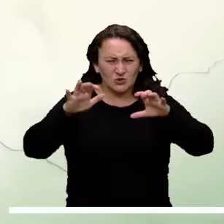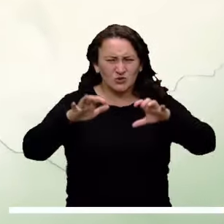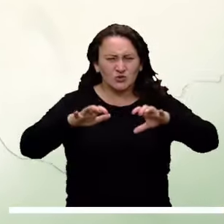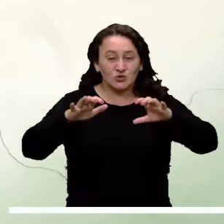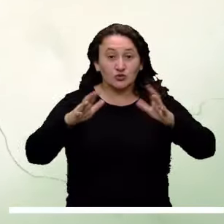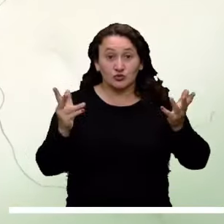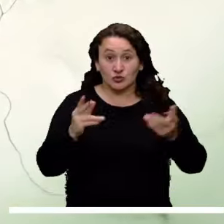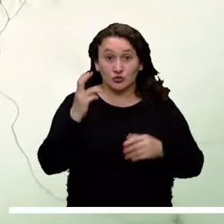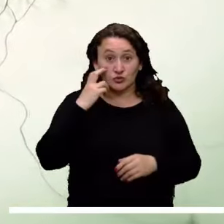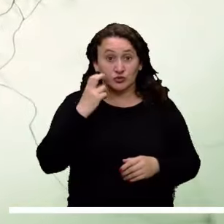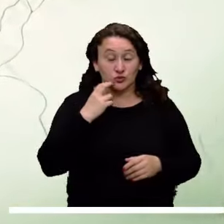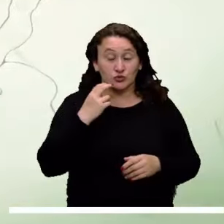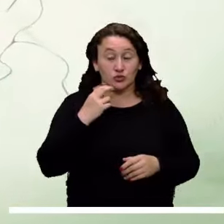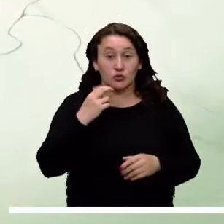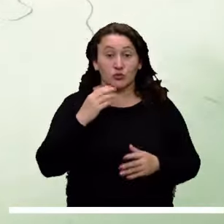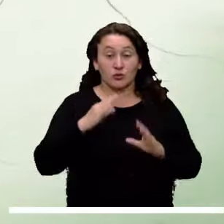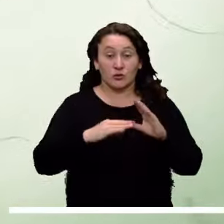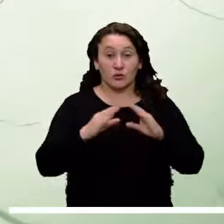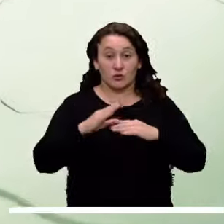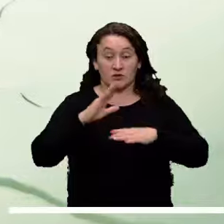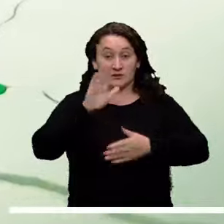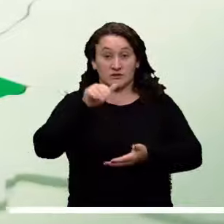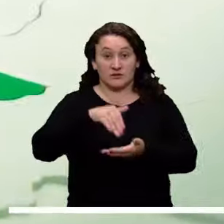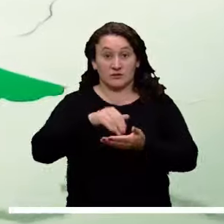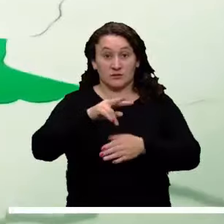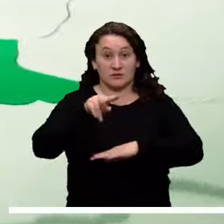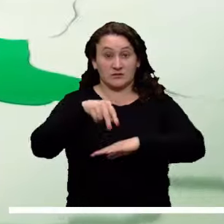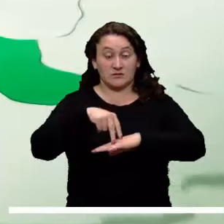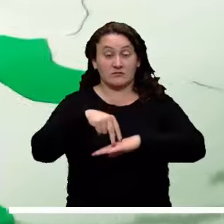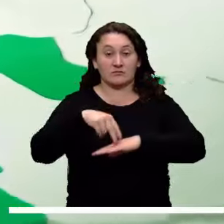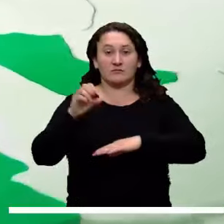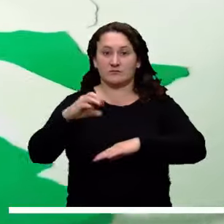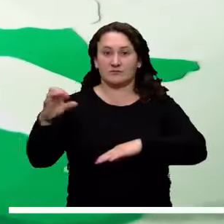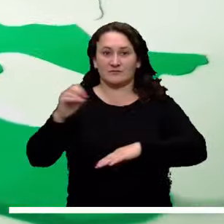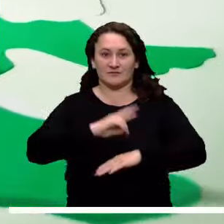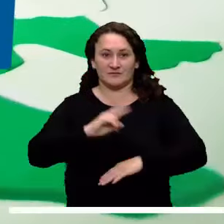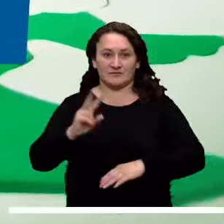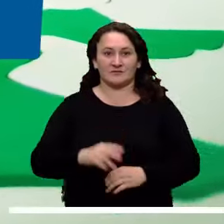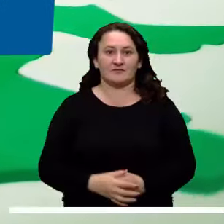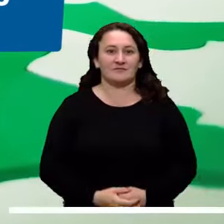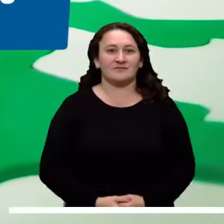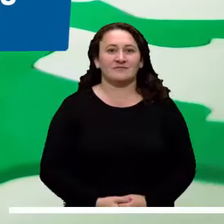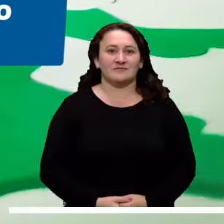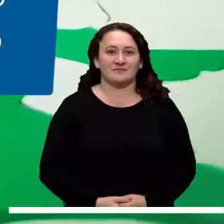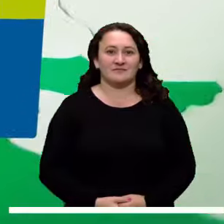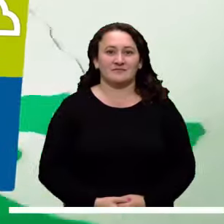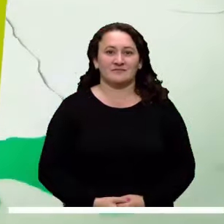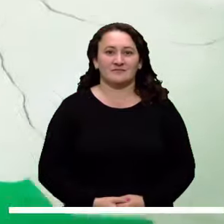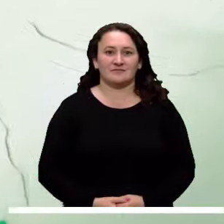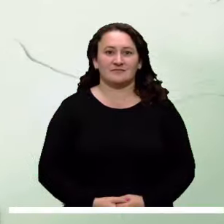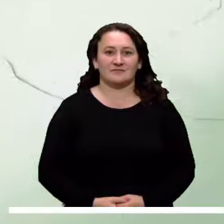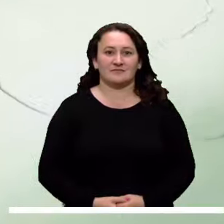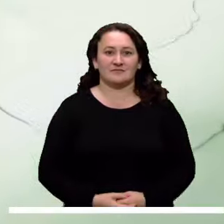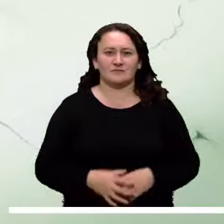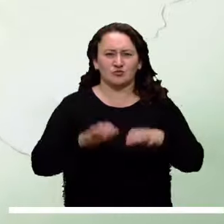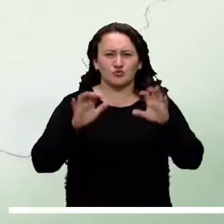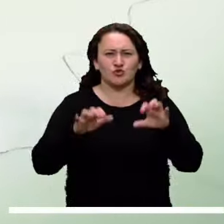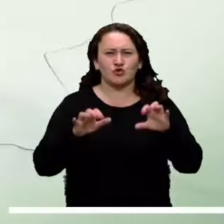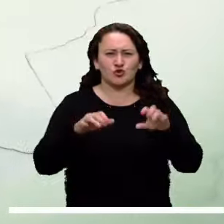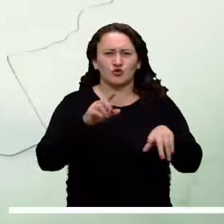Los nubarrones desencadenarán aguaceros en Chocó, centro de Cauca y Nariño y occidente de Valle del